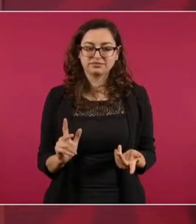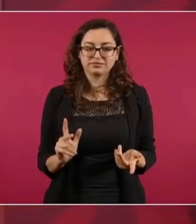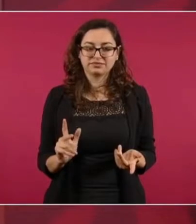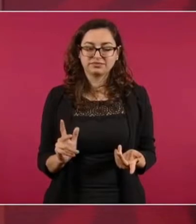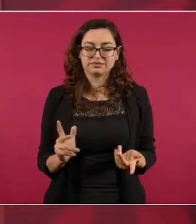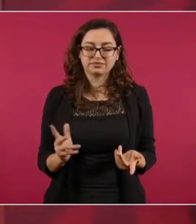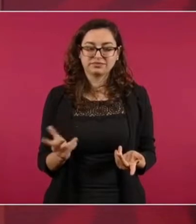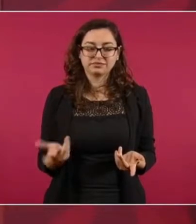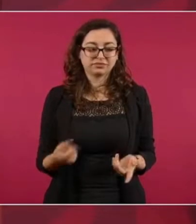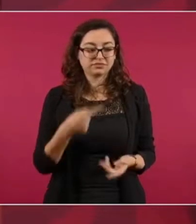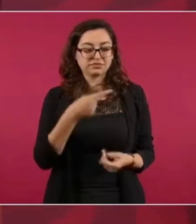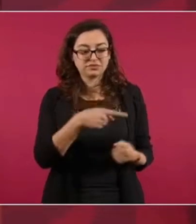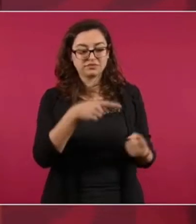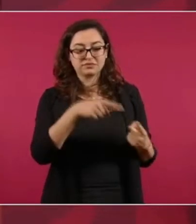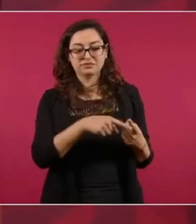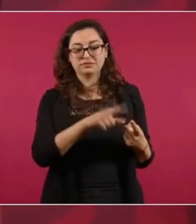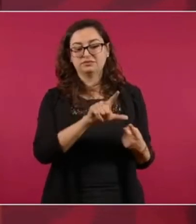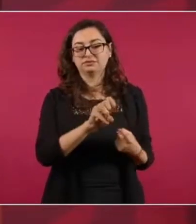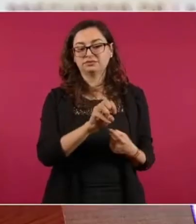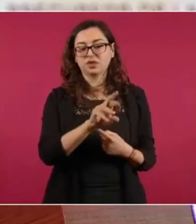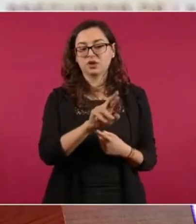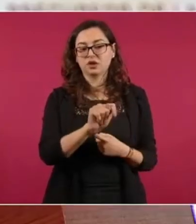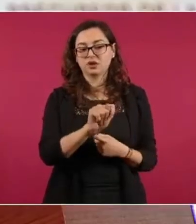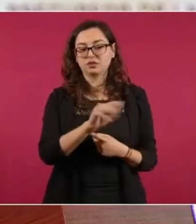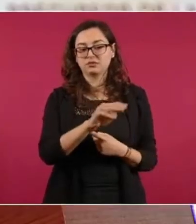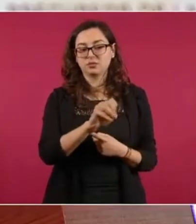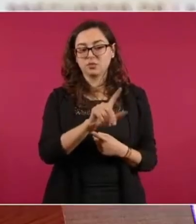el mismo Loré de Mola,